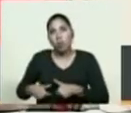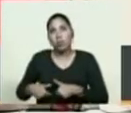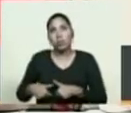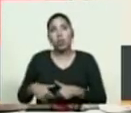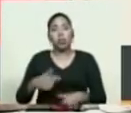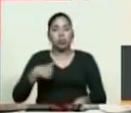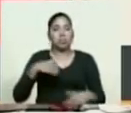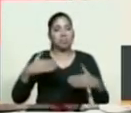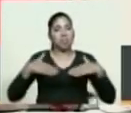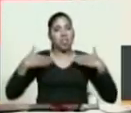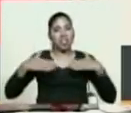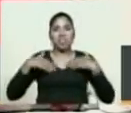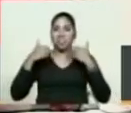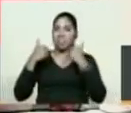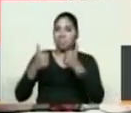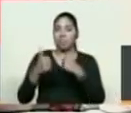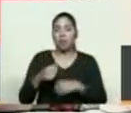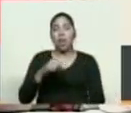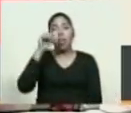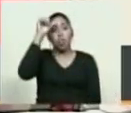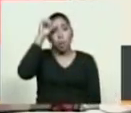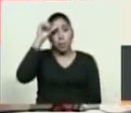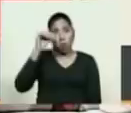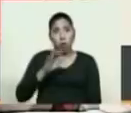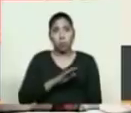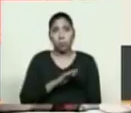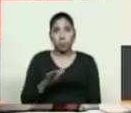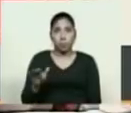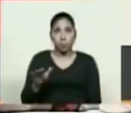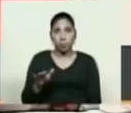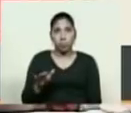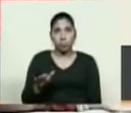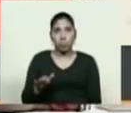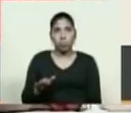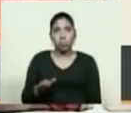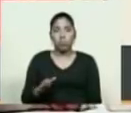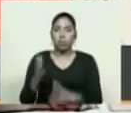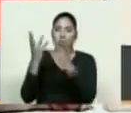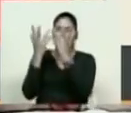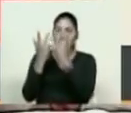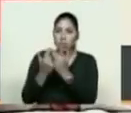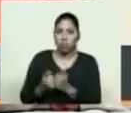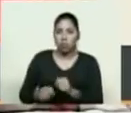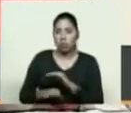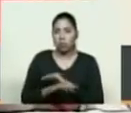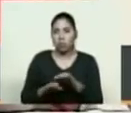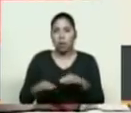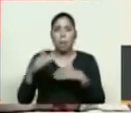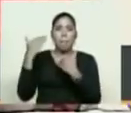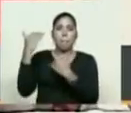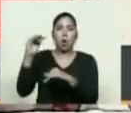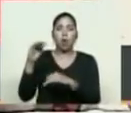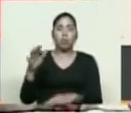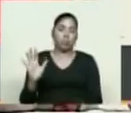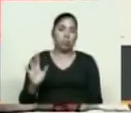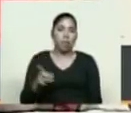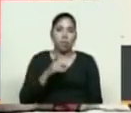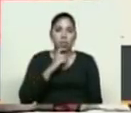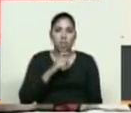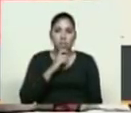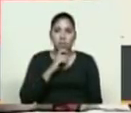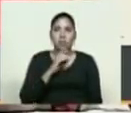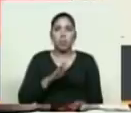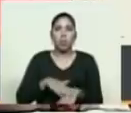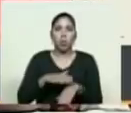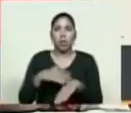ocurrió. El día domingo alineamos esto. Tenemos un número limitado de equipos, estamos trabajando para aumentar